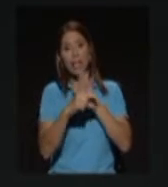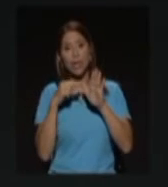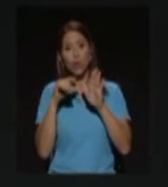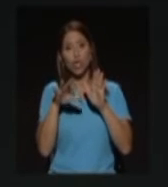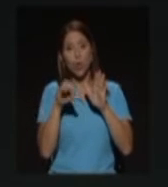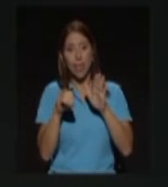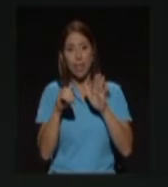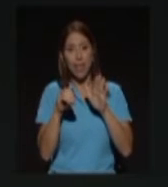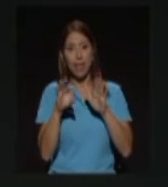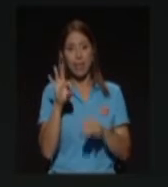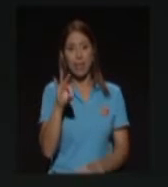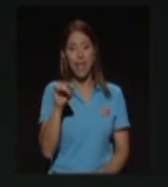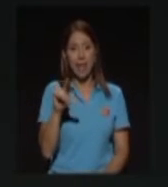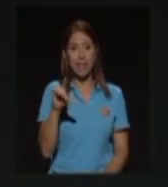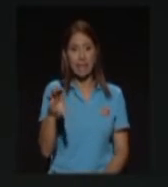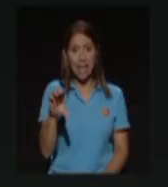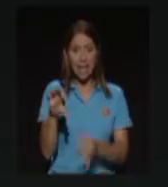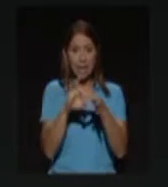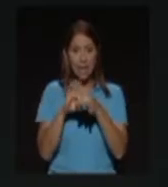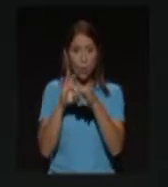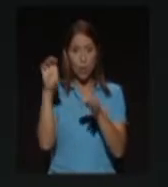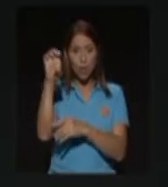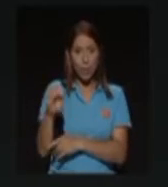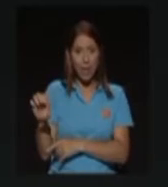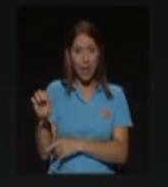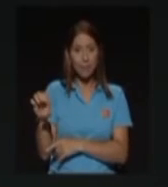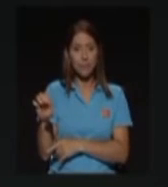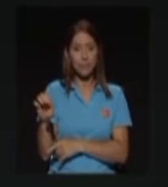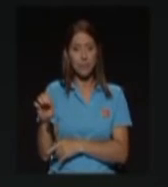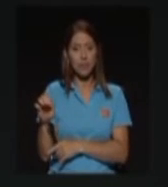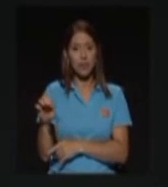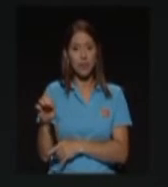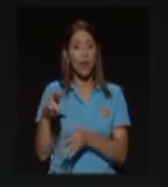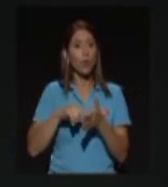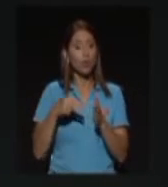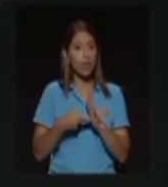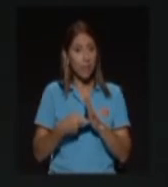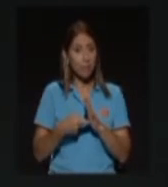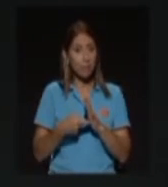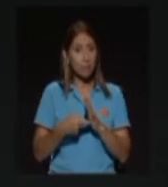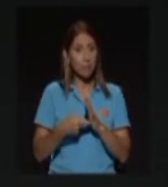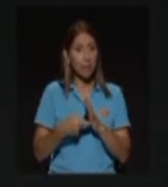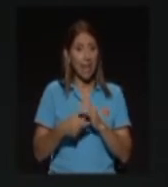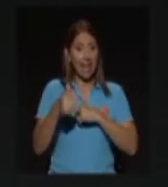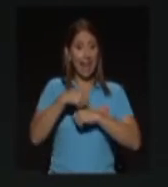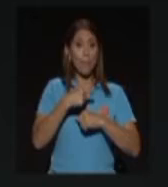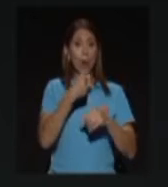del TLC de la Unión Europea. O sea, en la época del